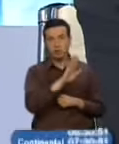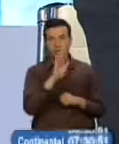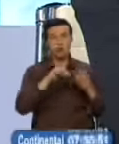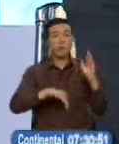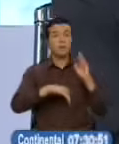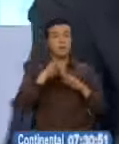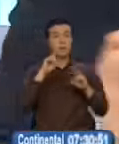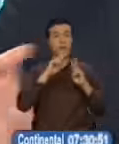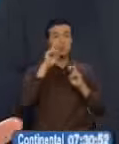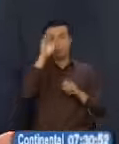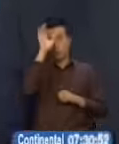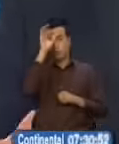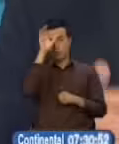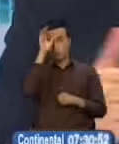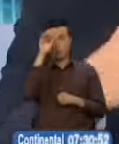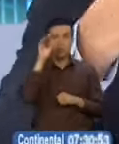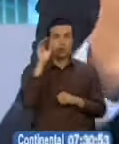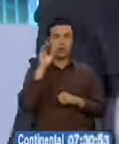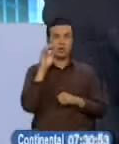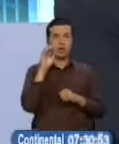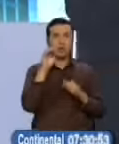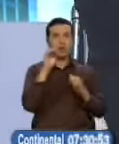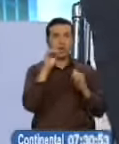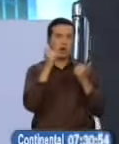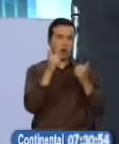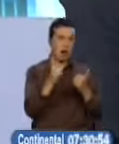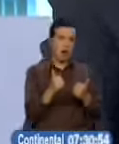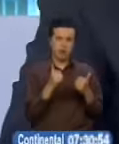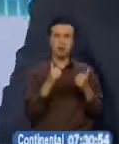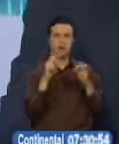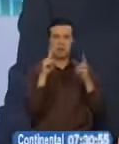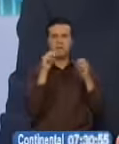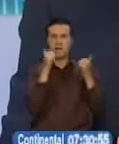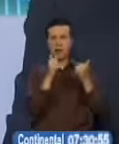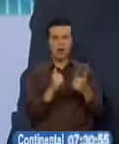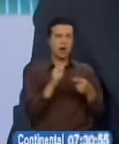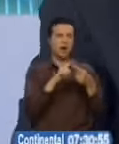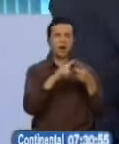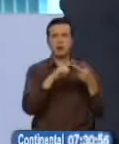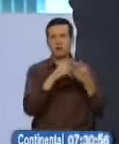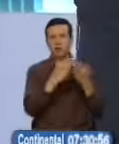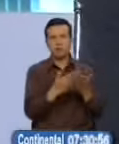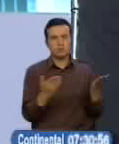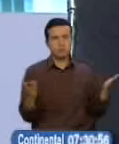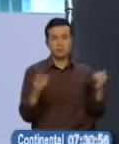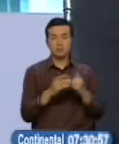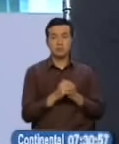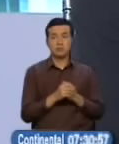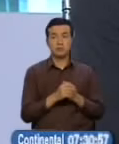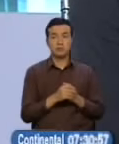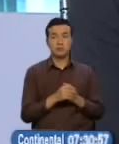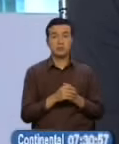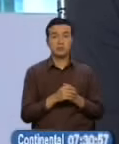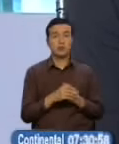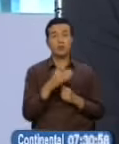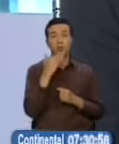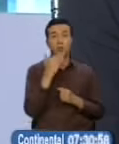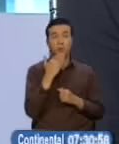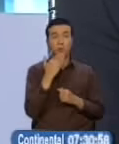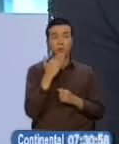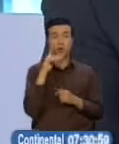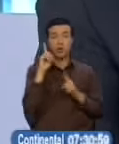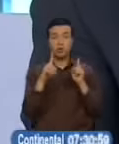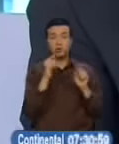todo la que está relacionada con el arte, la cultura va más allá del arte, pero sobre todo en la que está relacionada con el arte, hay momentos que los gestores